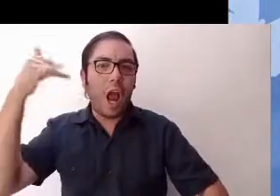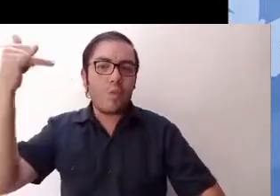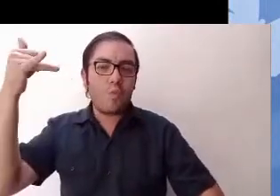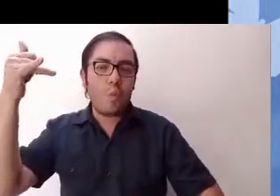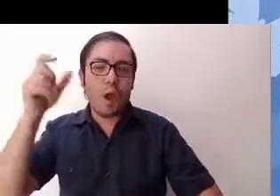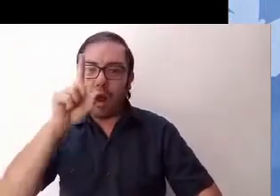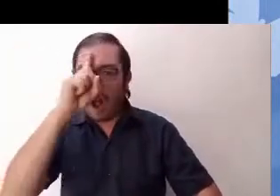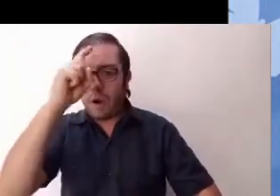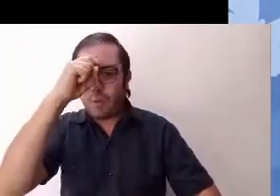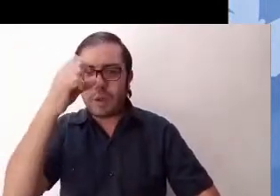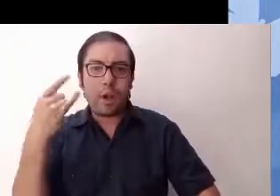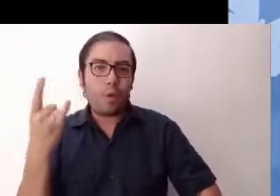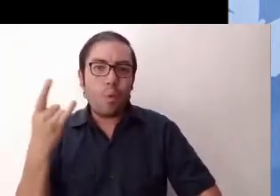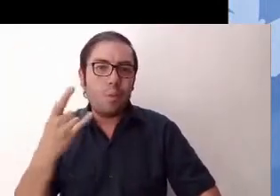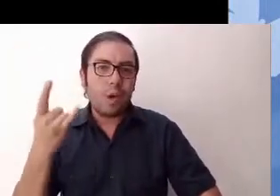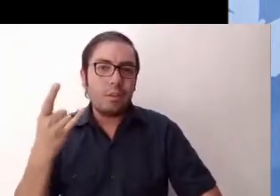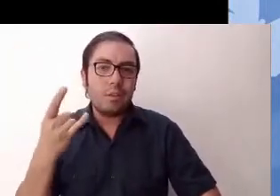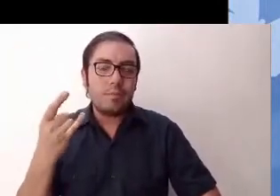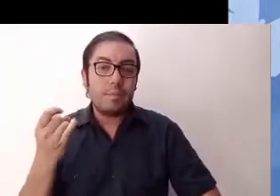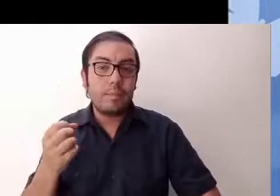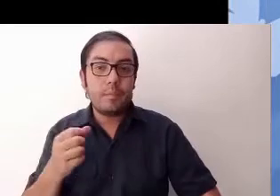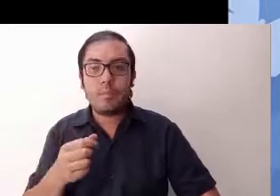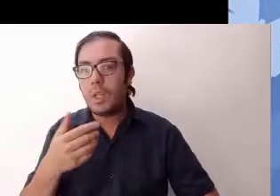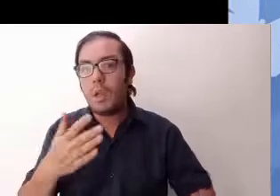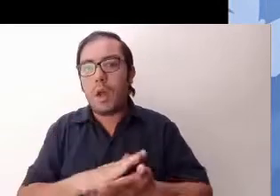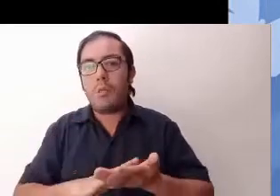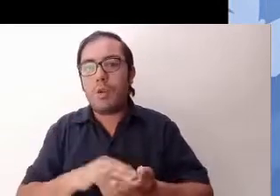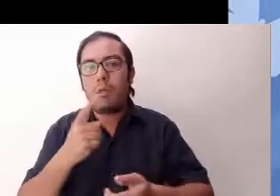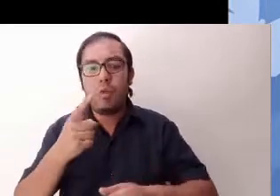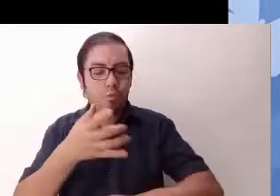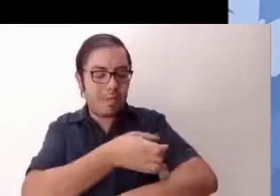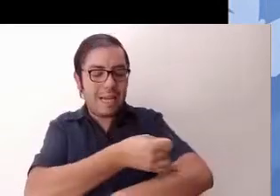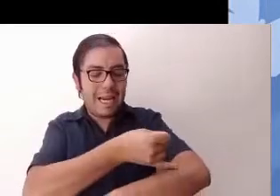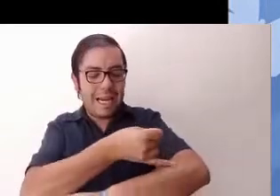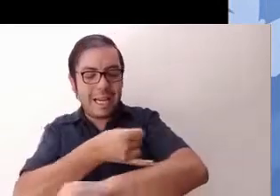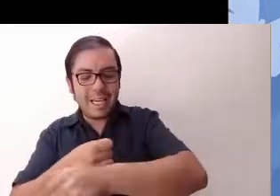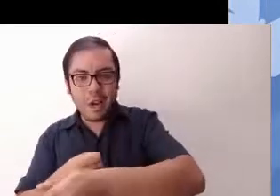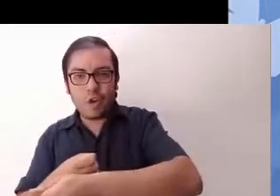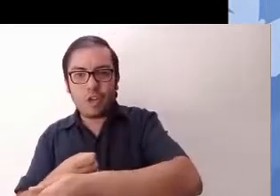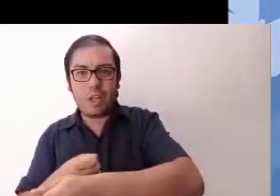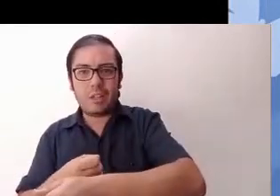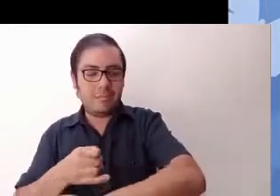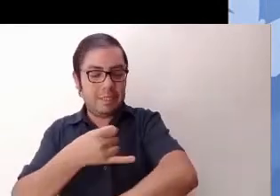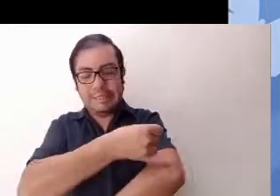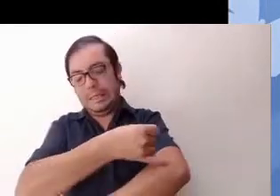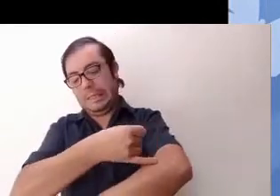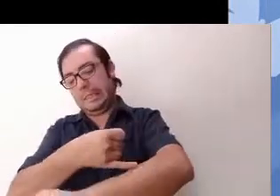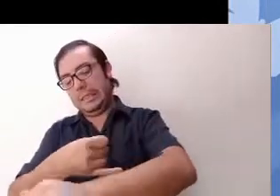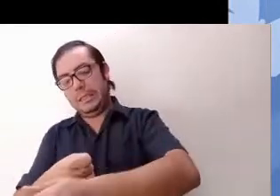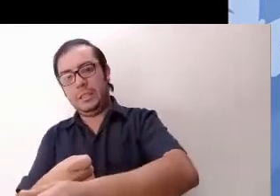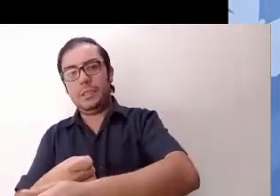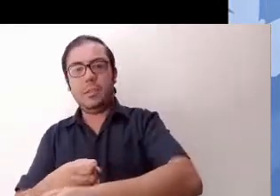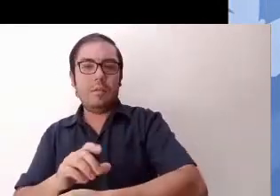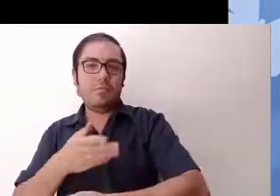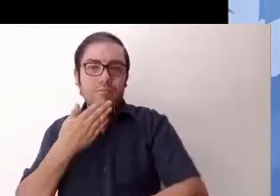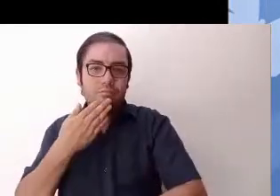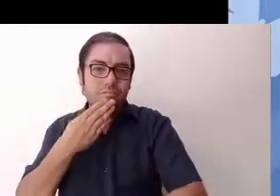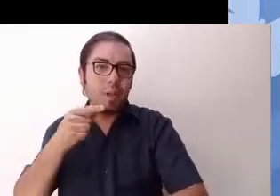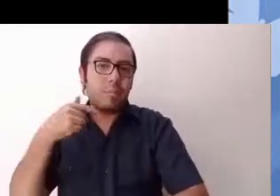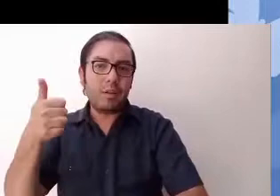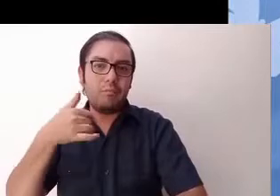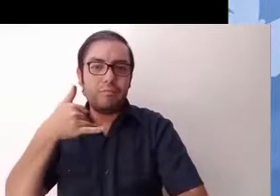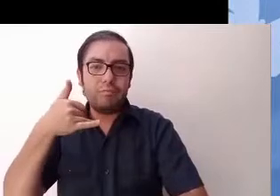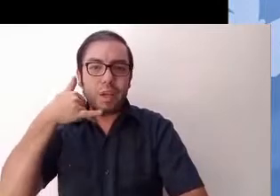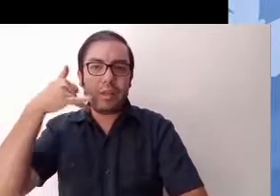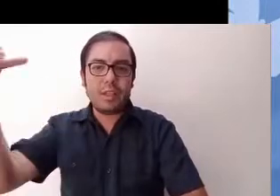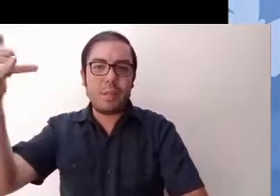a emergencia porque necesita sutura o puntos, ¿ya? Entonces, no todas las heridas las vamos a